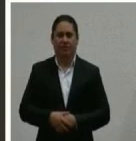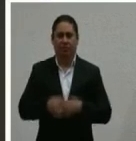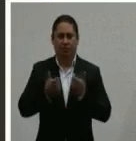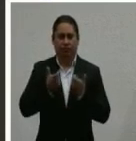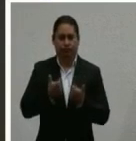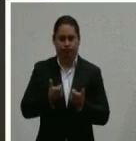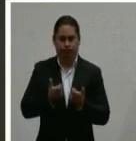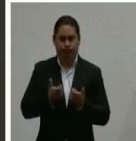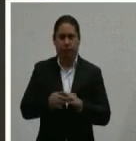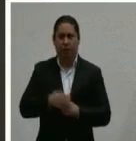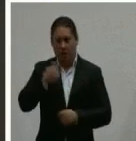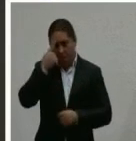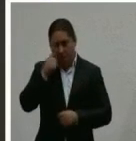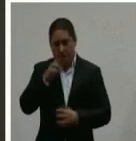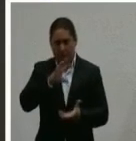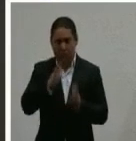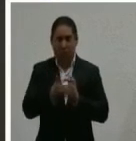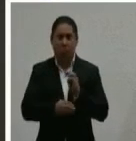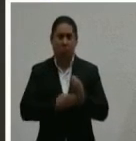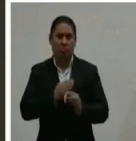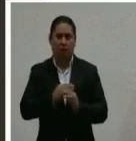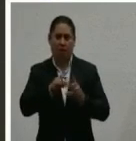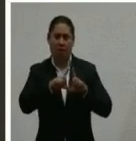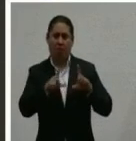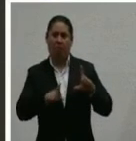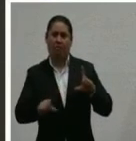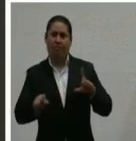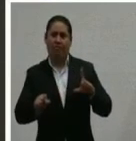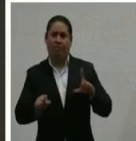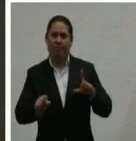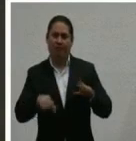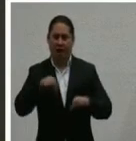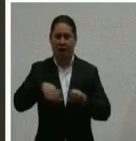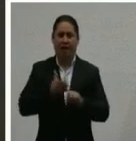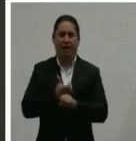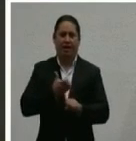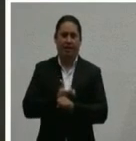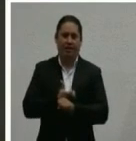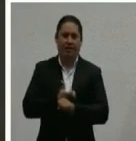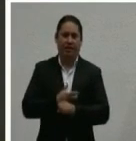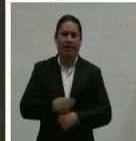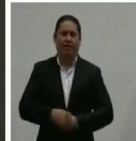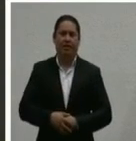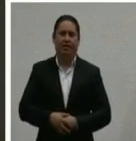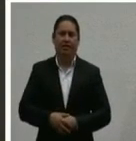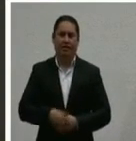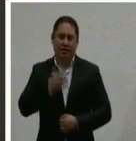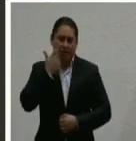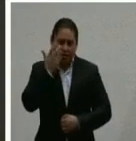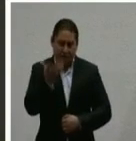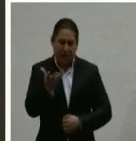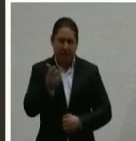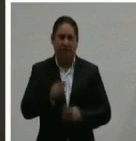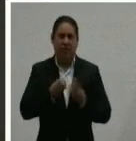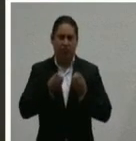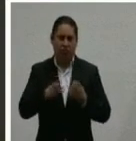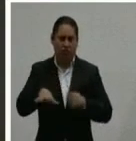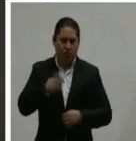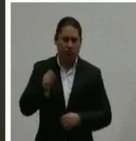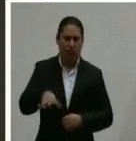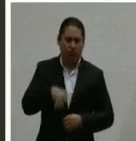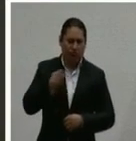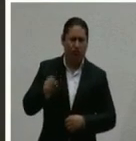financiero para el mundo, para el país y para nuestro Estado, requiere mucho